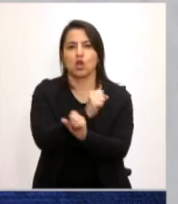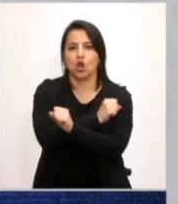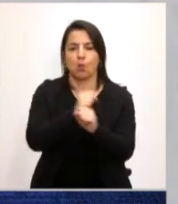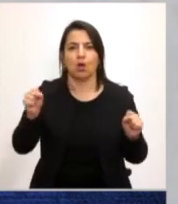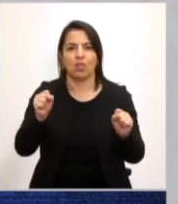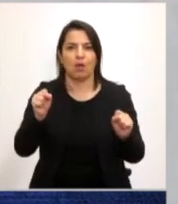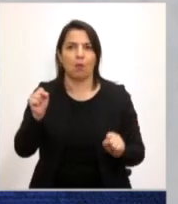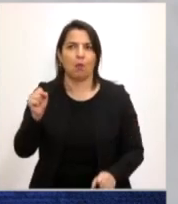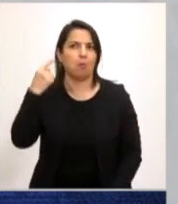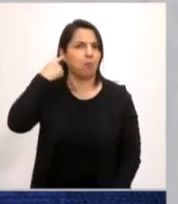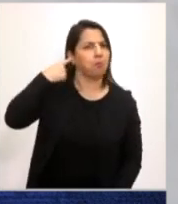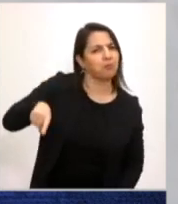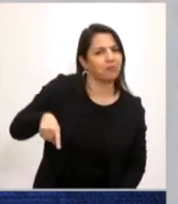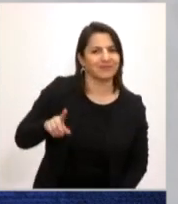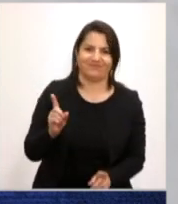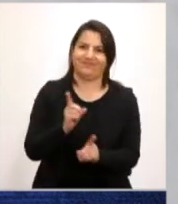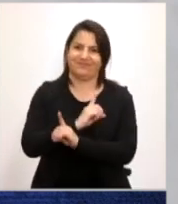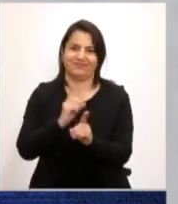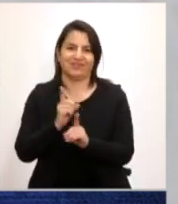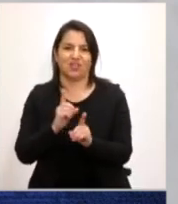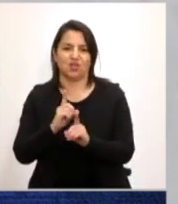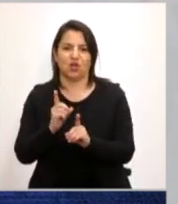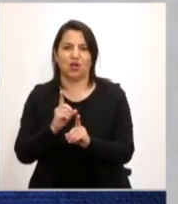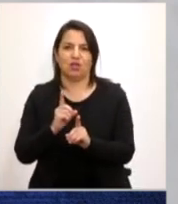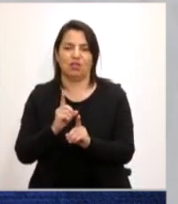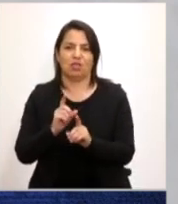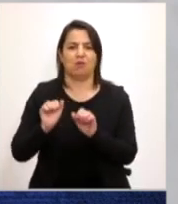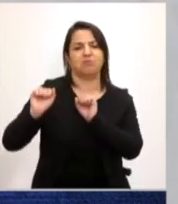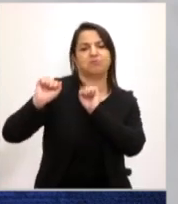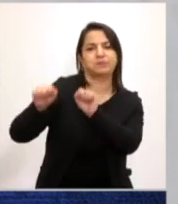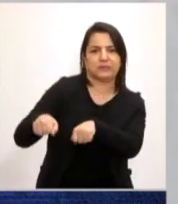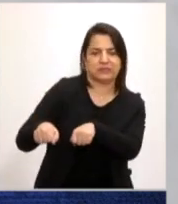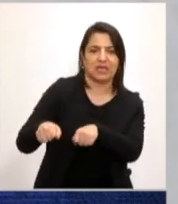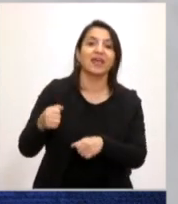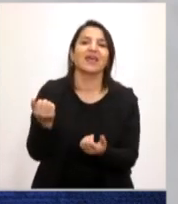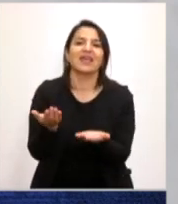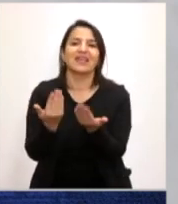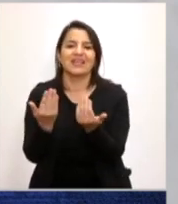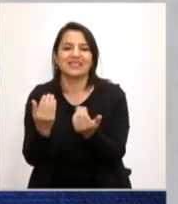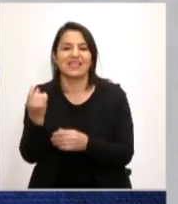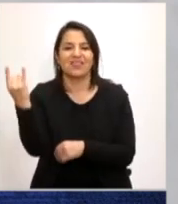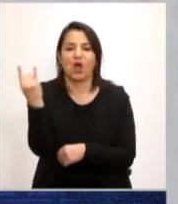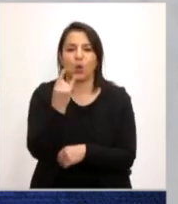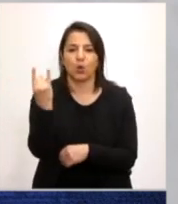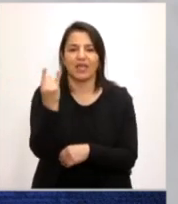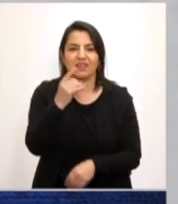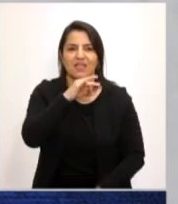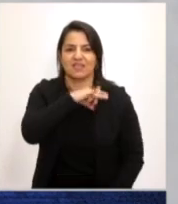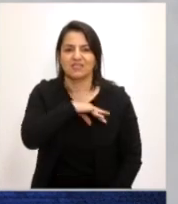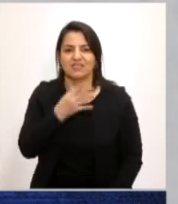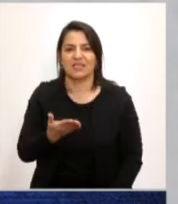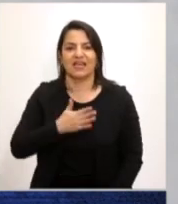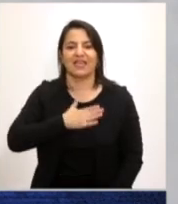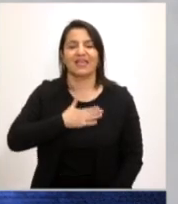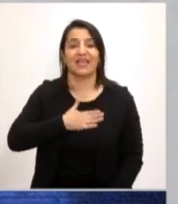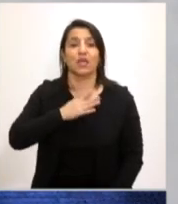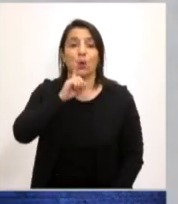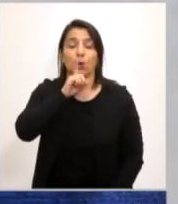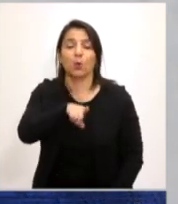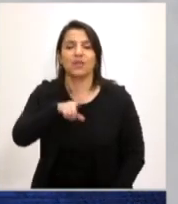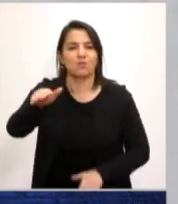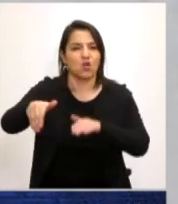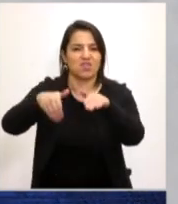sordos, ni sordas, ni mucho menos indolentes frente a la necesidad urgente que tiene Chile. Quiero terminar haciendo un